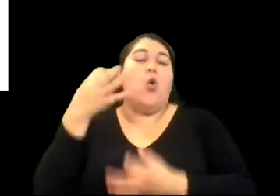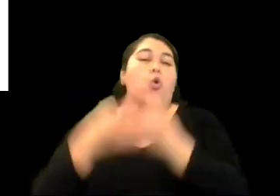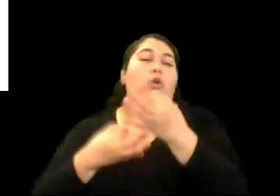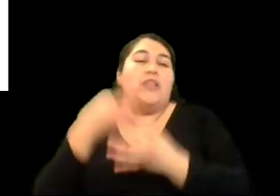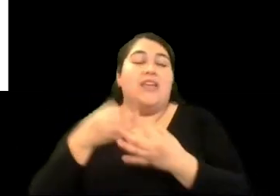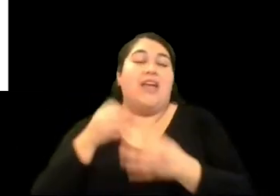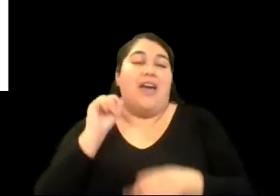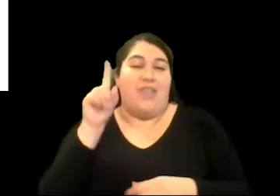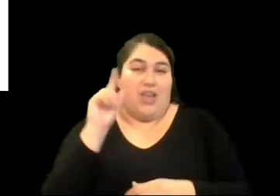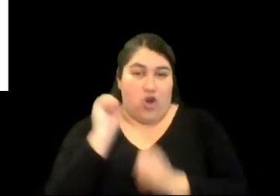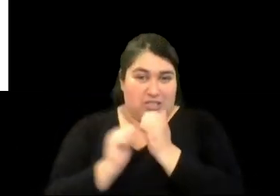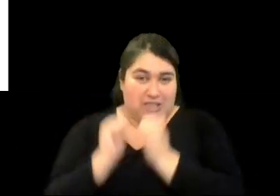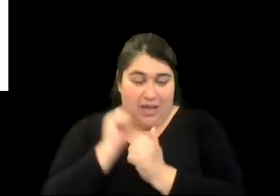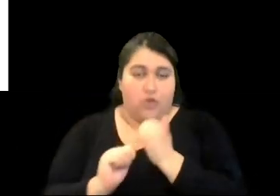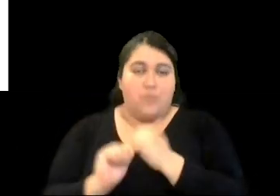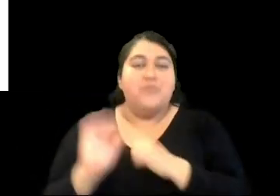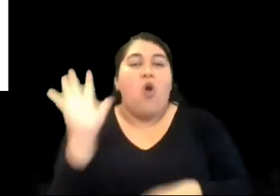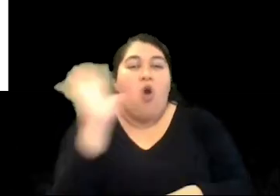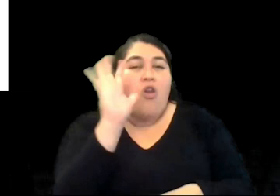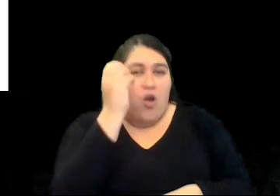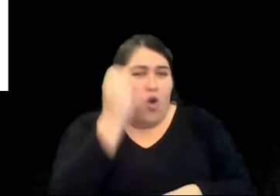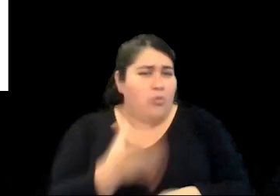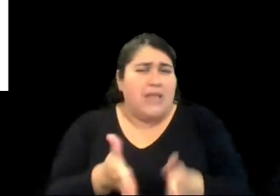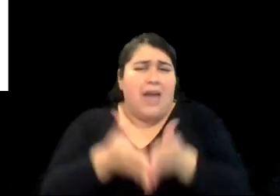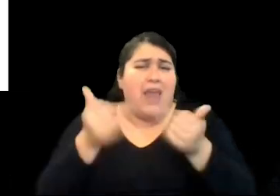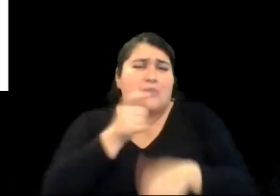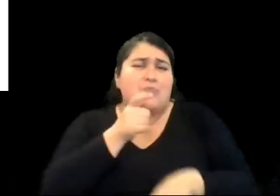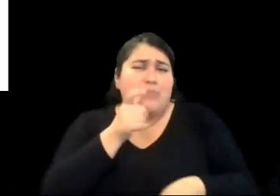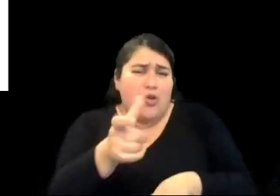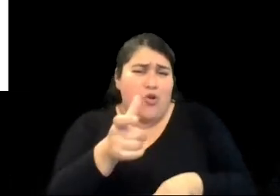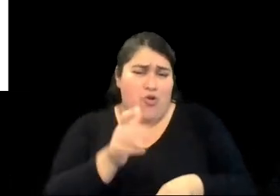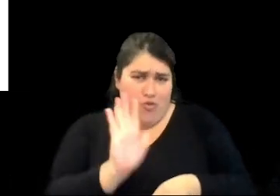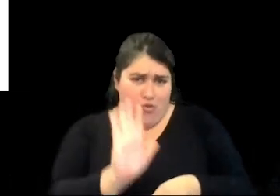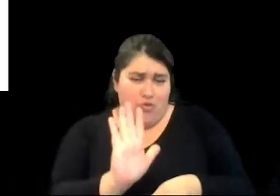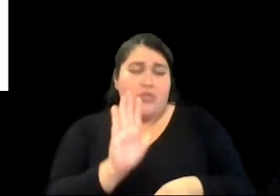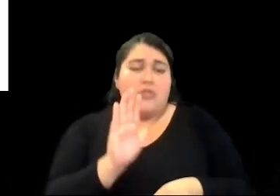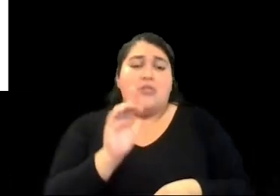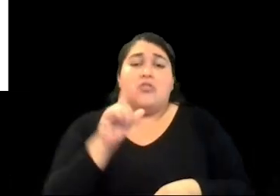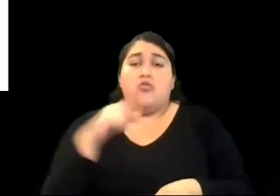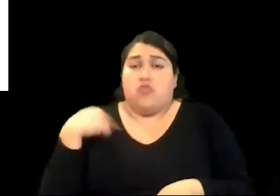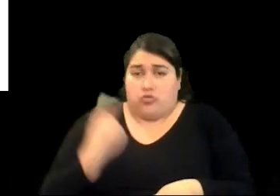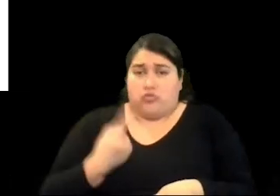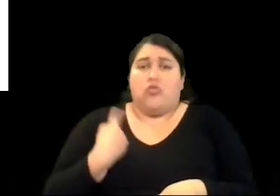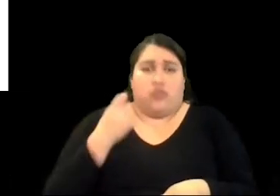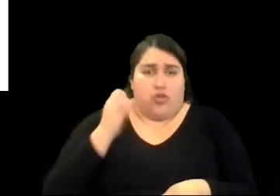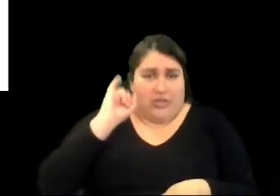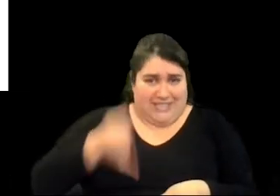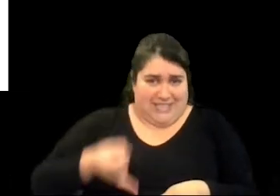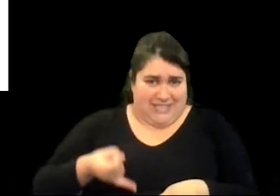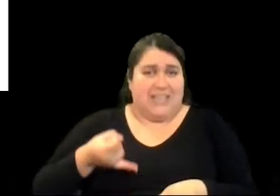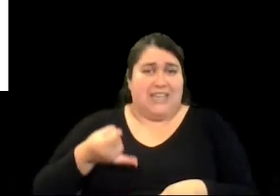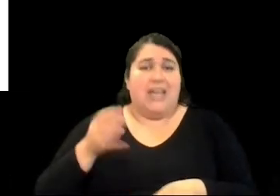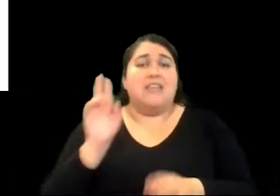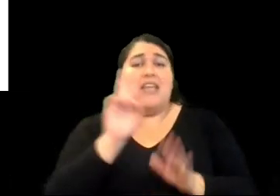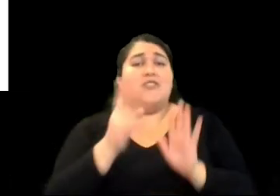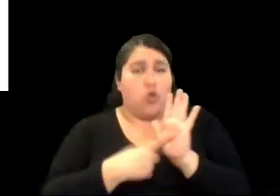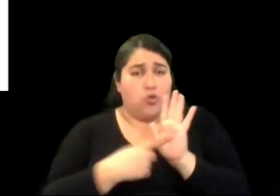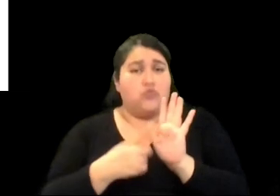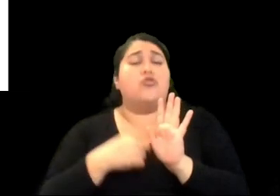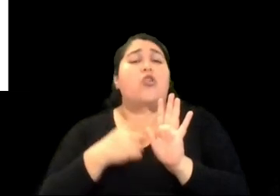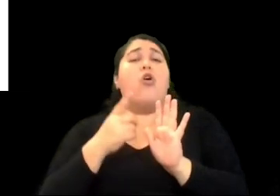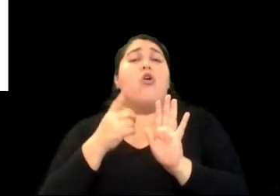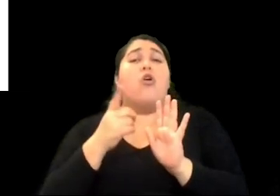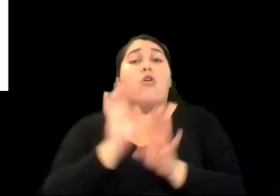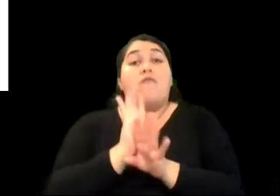sumarios. ¿Cómo te Sí, va? Lo hago rápido para no sacarte tiempo. Nosotros sí estamos sacando resoluciones de condonación por